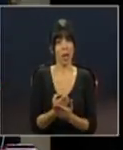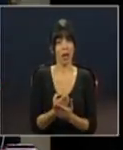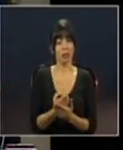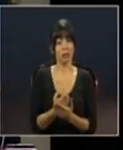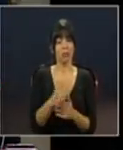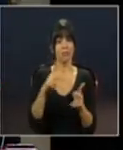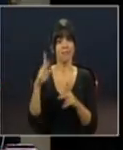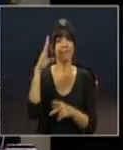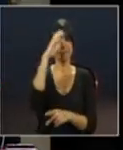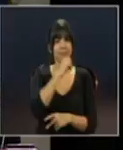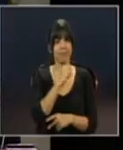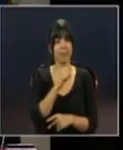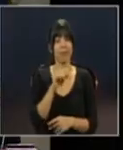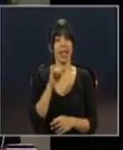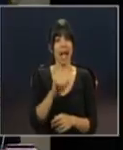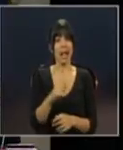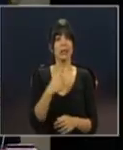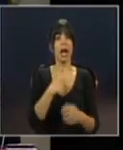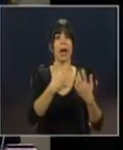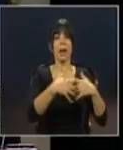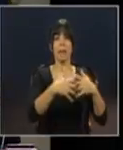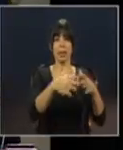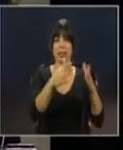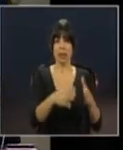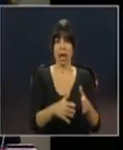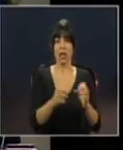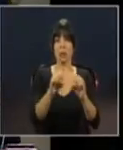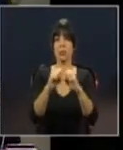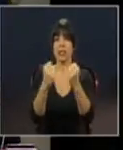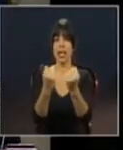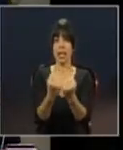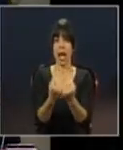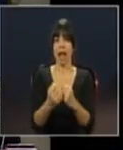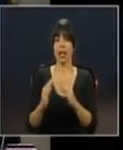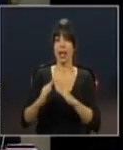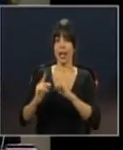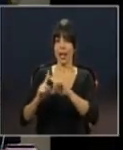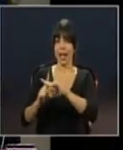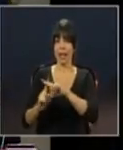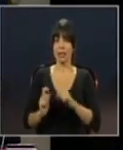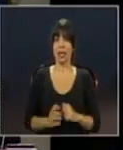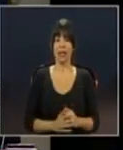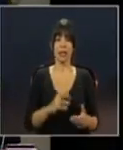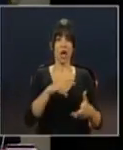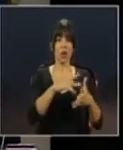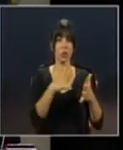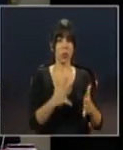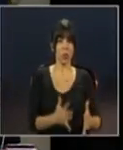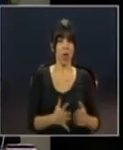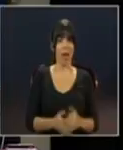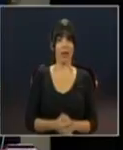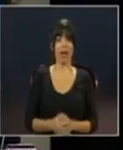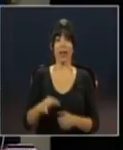esa convicción se encuentran empresarios, sindicatos, iglesias, estudiantes,